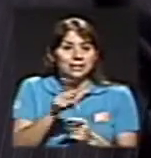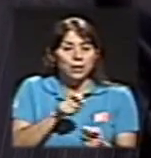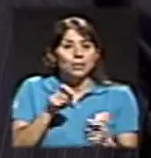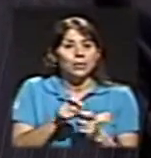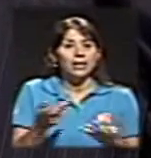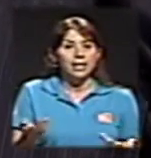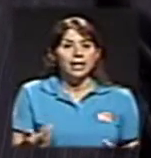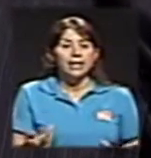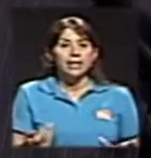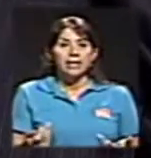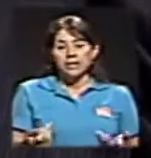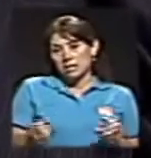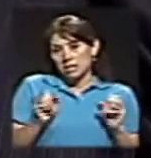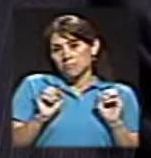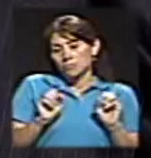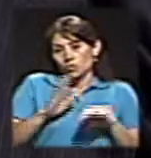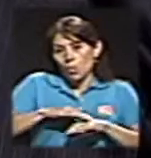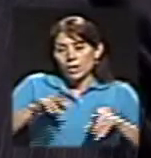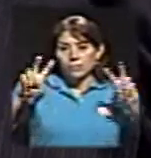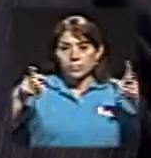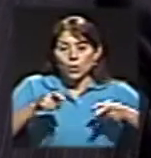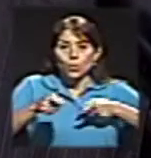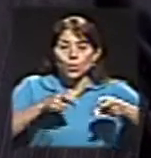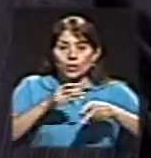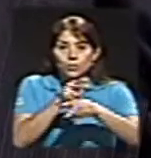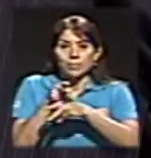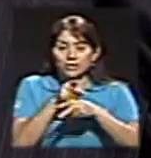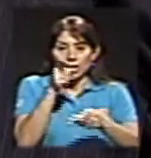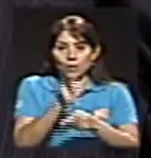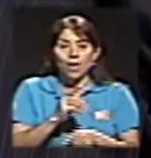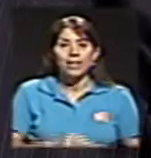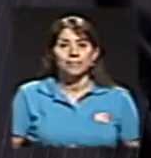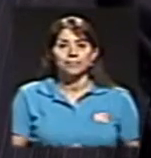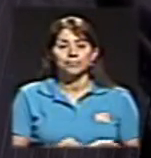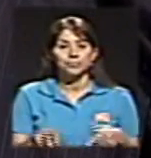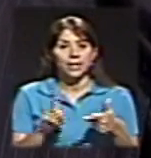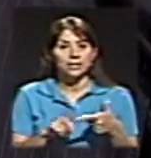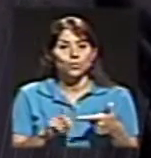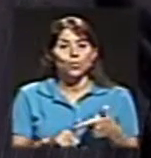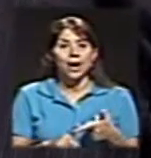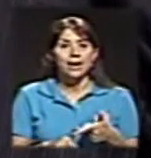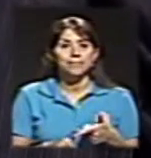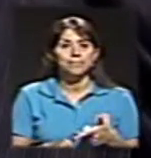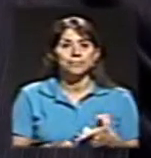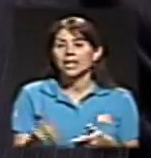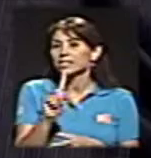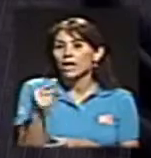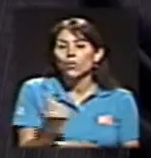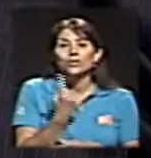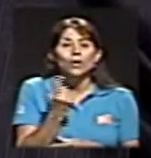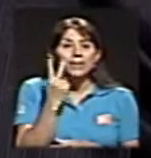¿verdad?, de control y de supervisión adecuada. En segundo lugar, ya no es ver